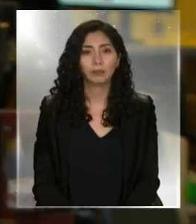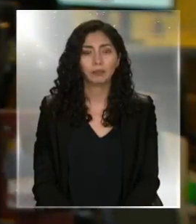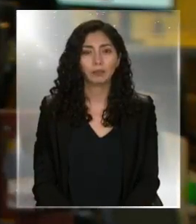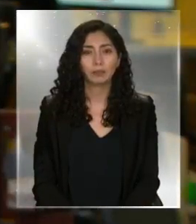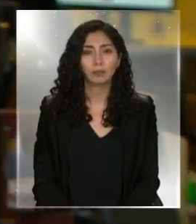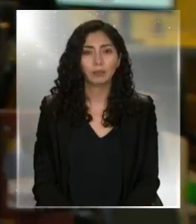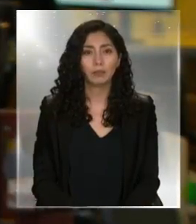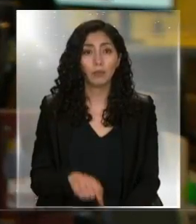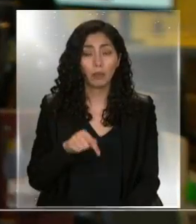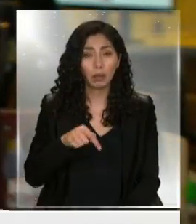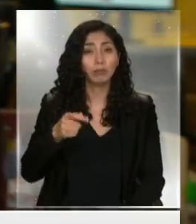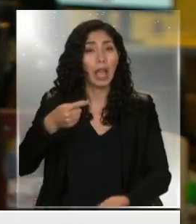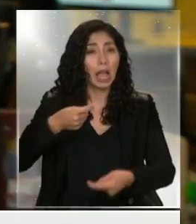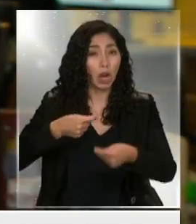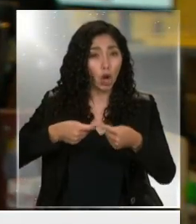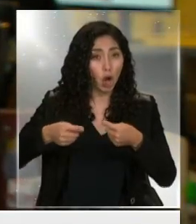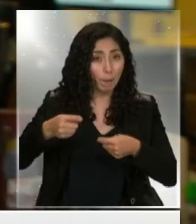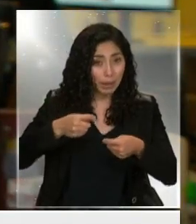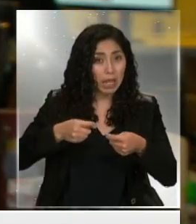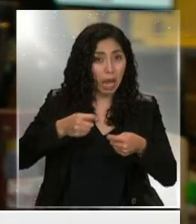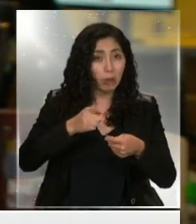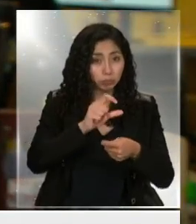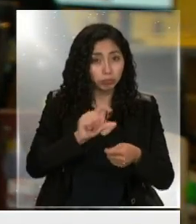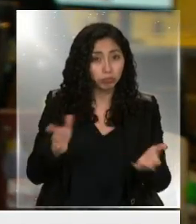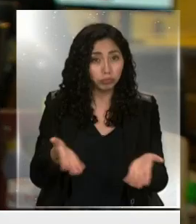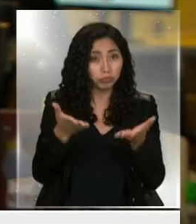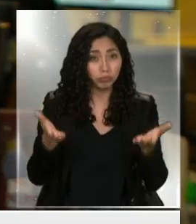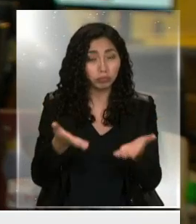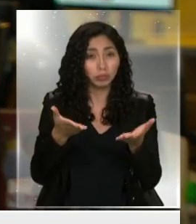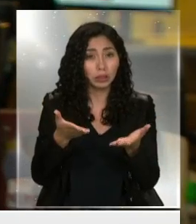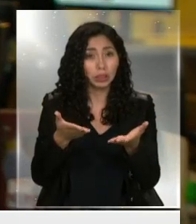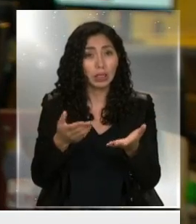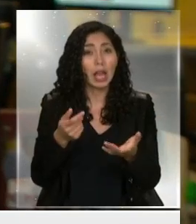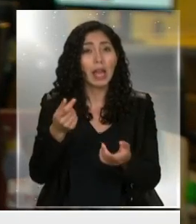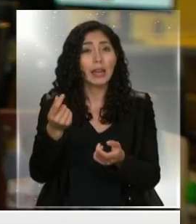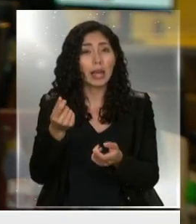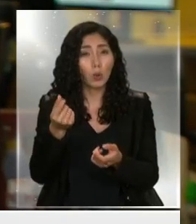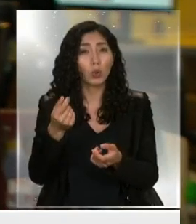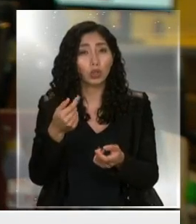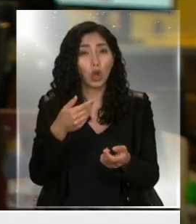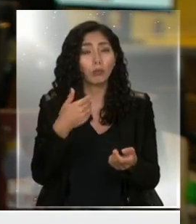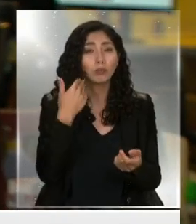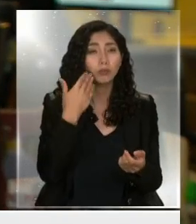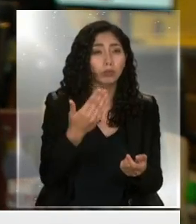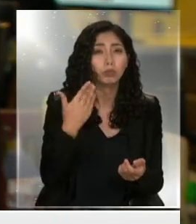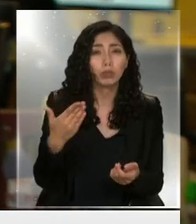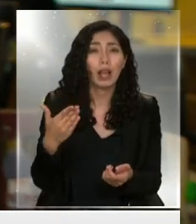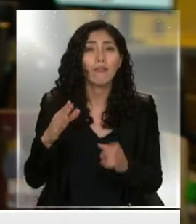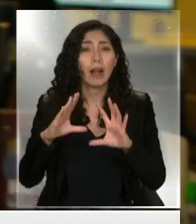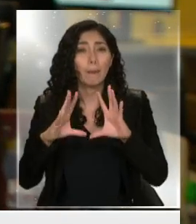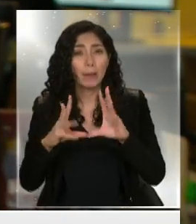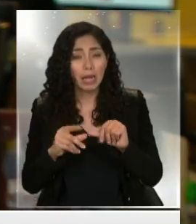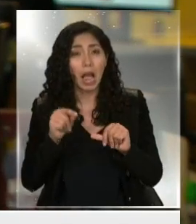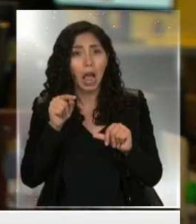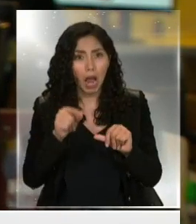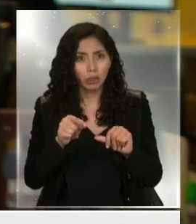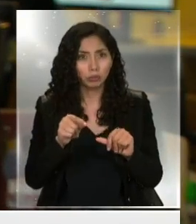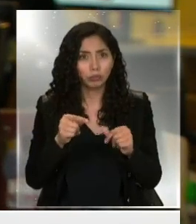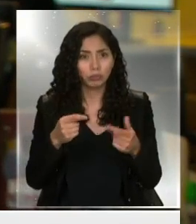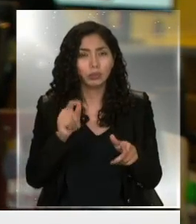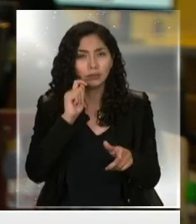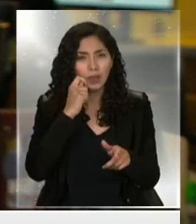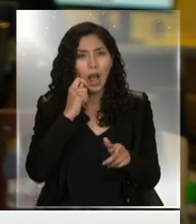La reactivación de la economía y la inyección de recursos a las familias son algunos de los argumentos a favor de este retiro de fondos